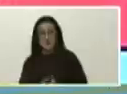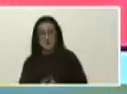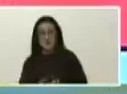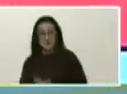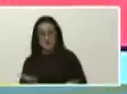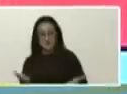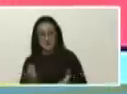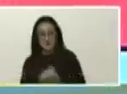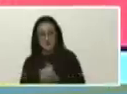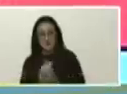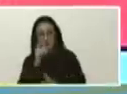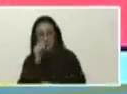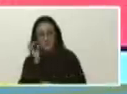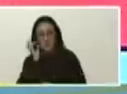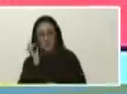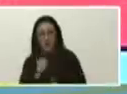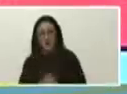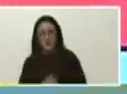compañeros, compañeras,